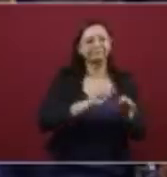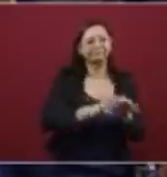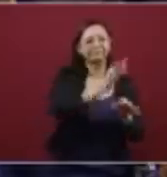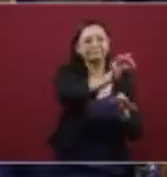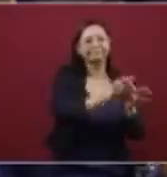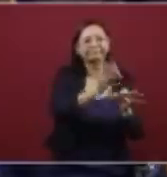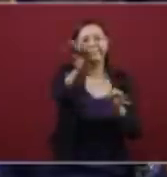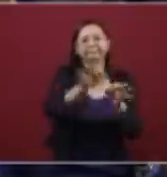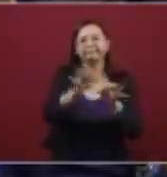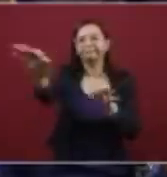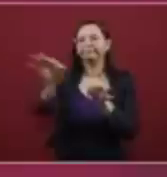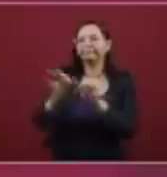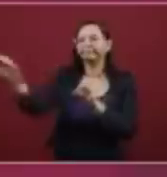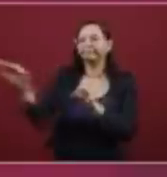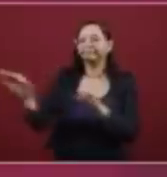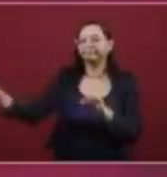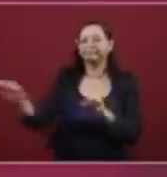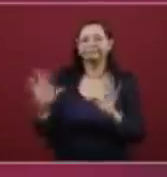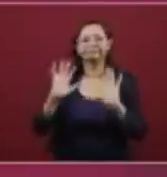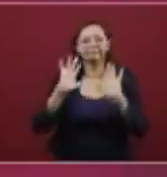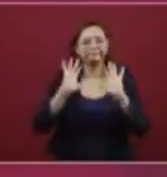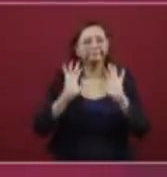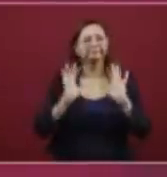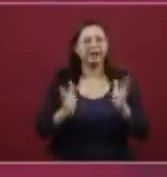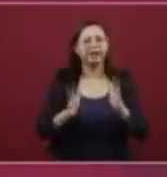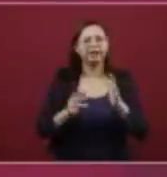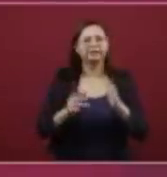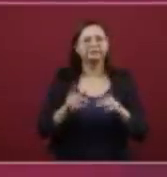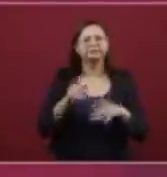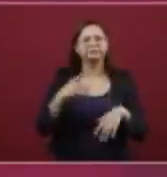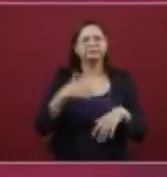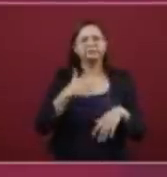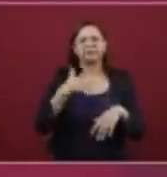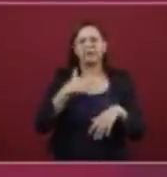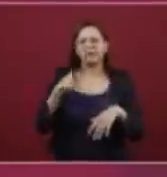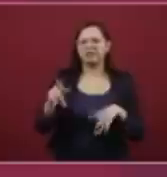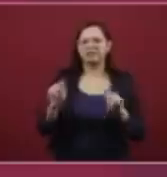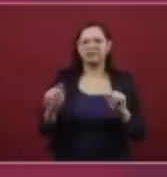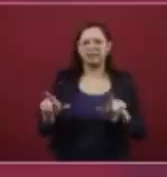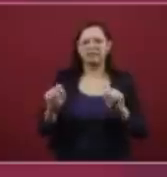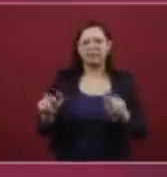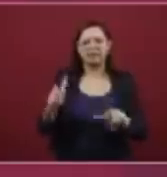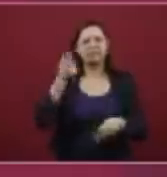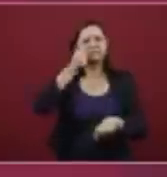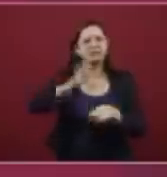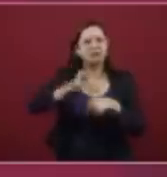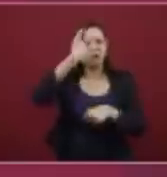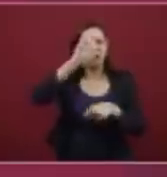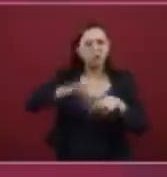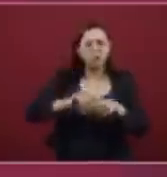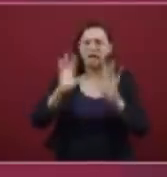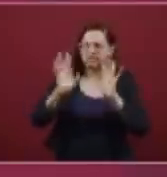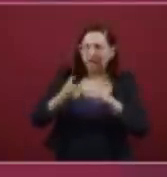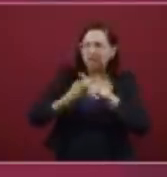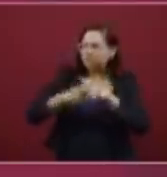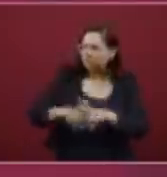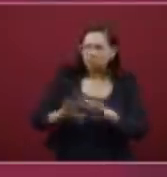que prácticamente está trabajando en Tlaxcala la Secretaría de Cultura.